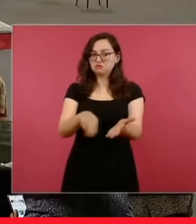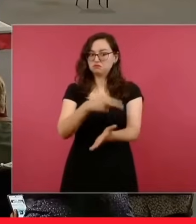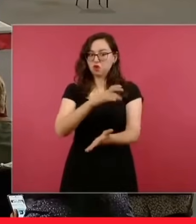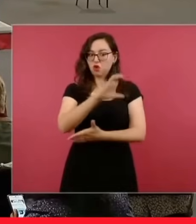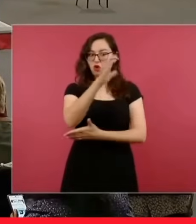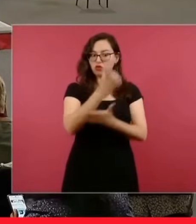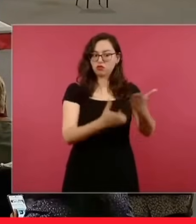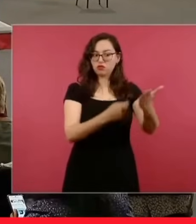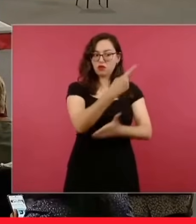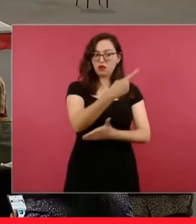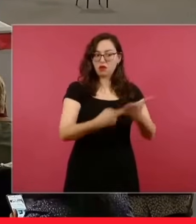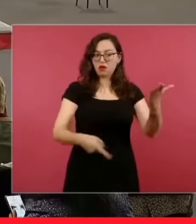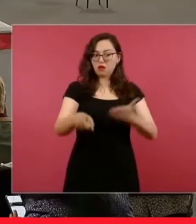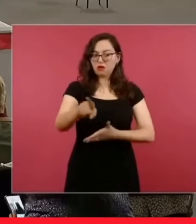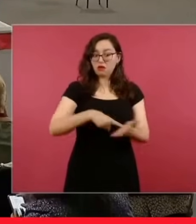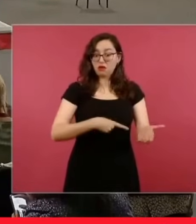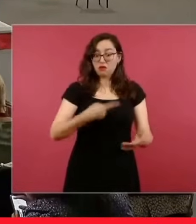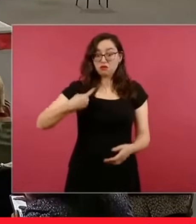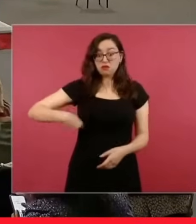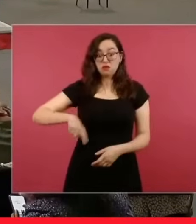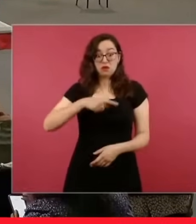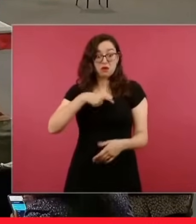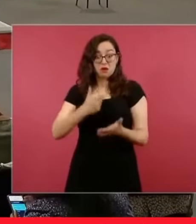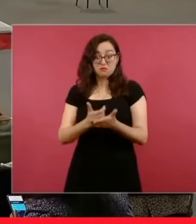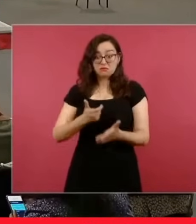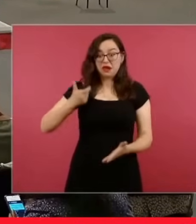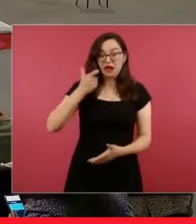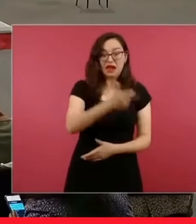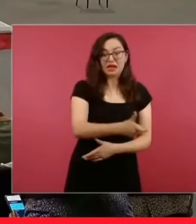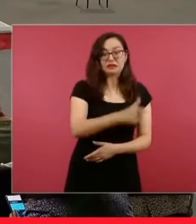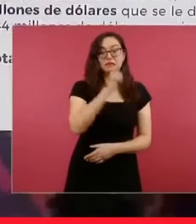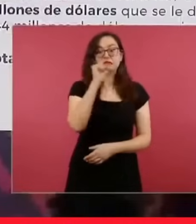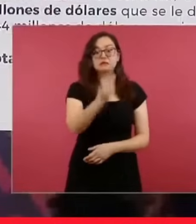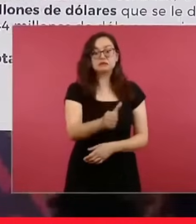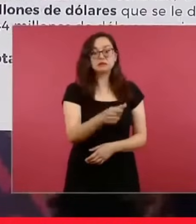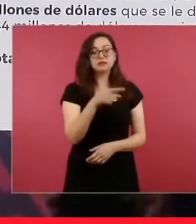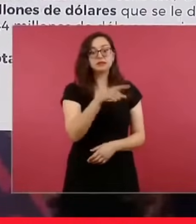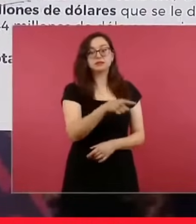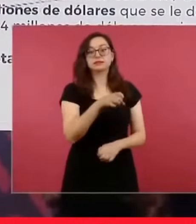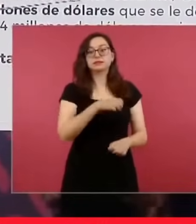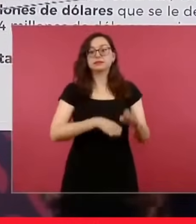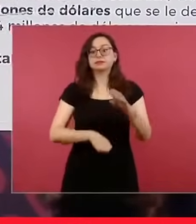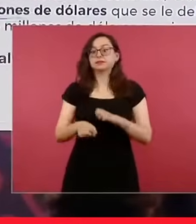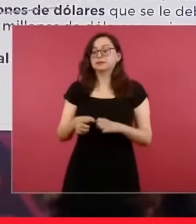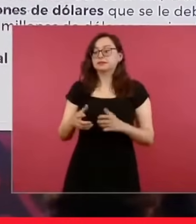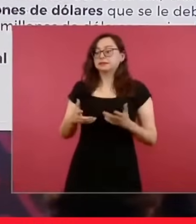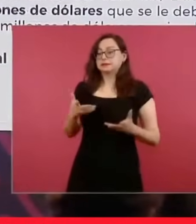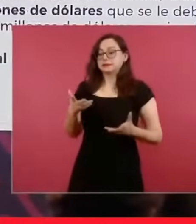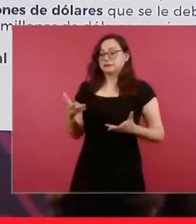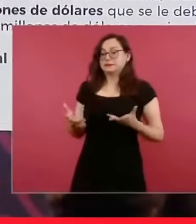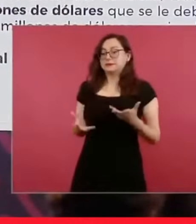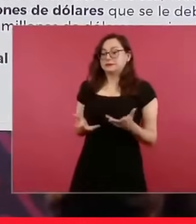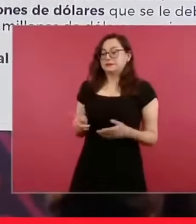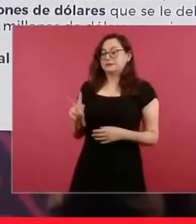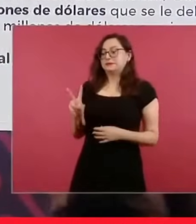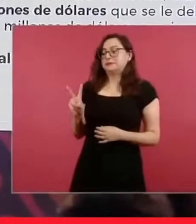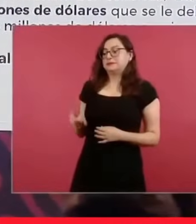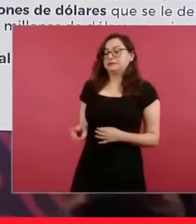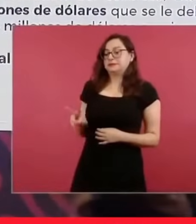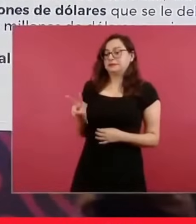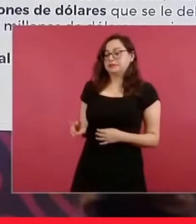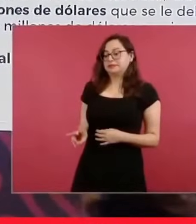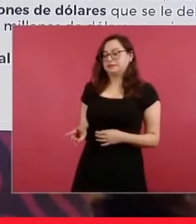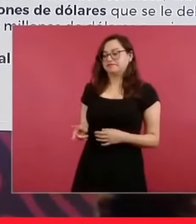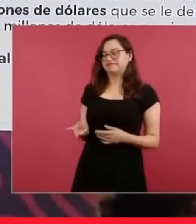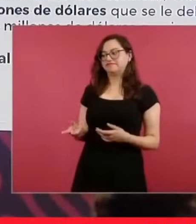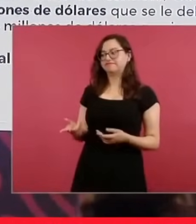la conclusión del contrato, la empresa aceptó que no se le pagaran 55 millones de dólares que le suspendimos el